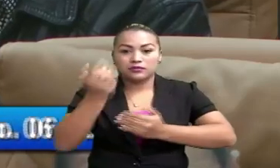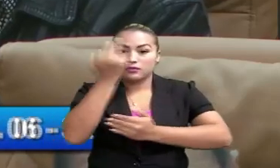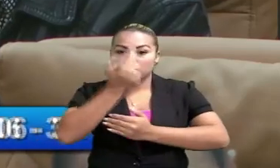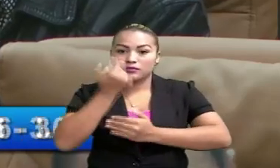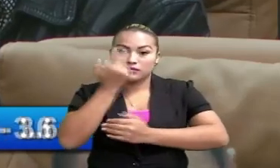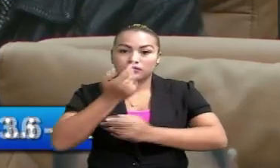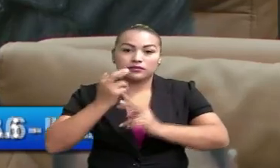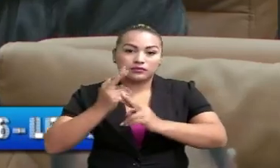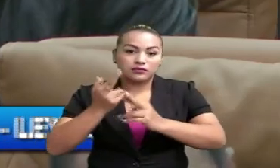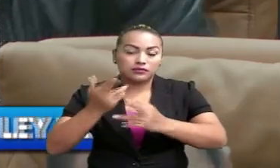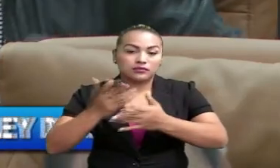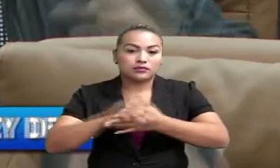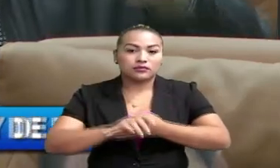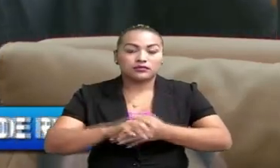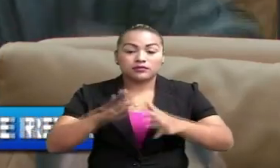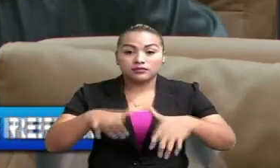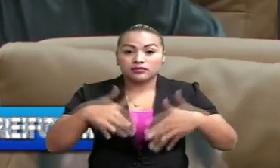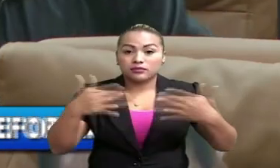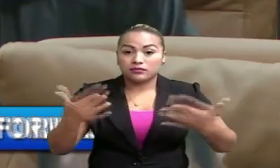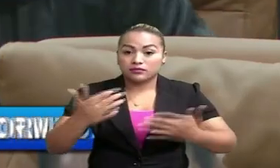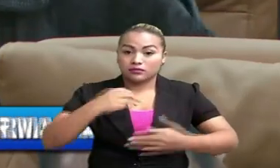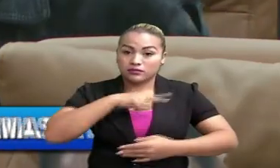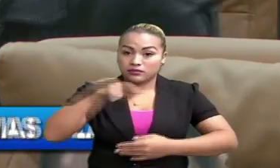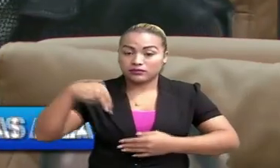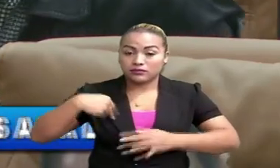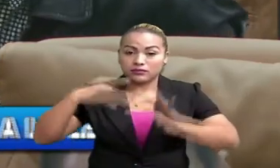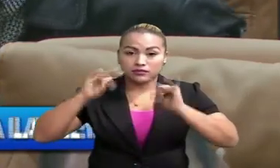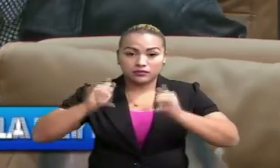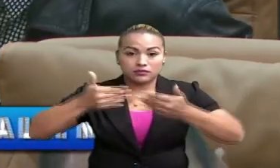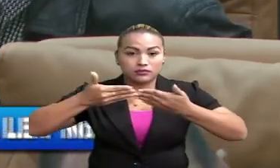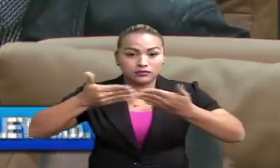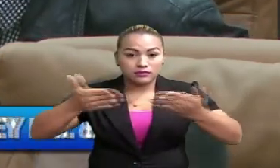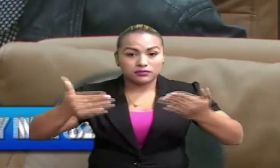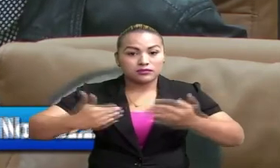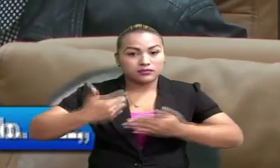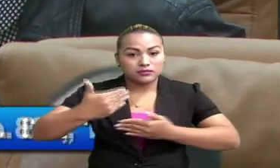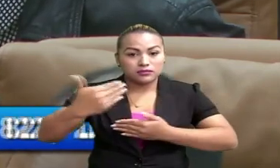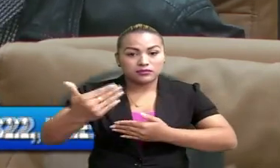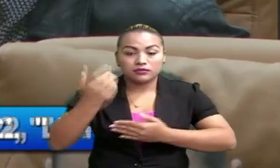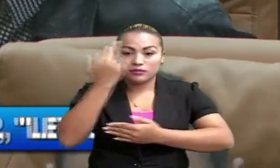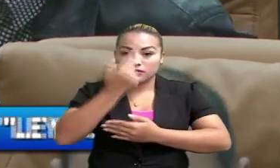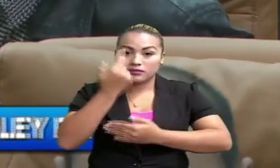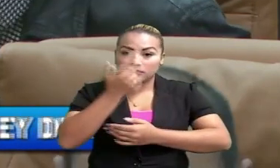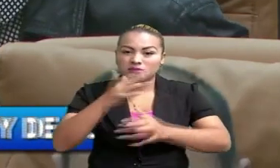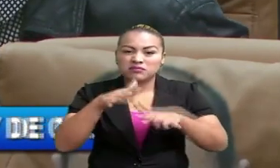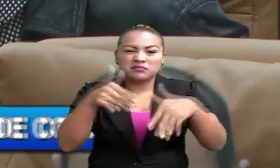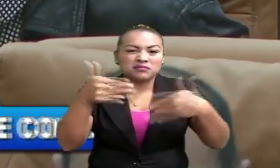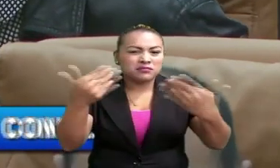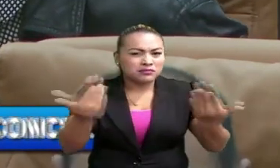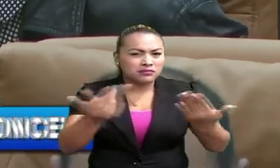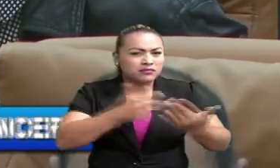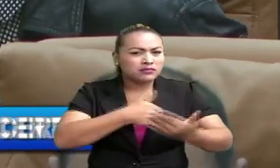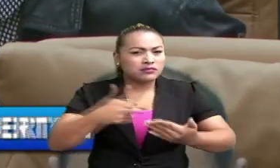Sin embargo, cuando nosotros abrimos el proceso de consulta, ¿Qué fue lo que hicimos?